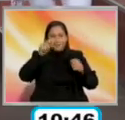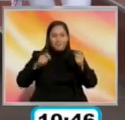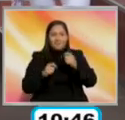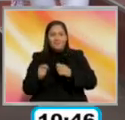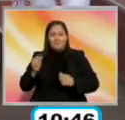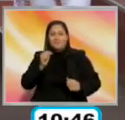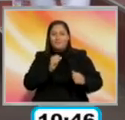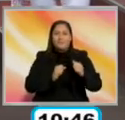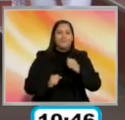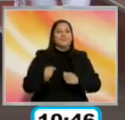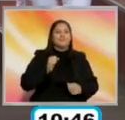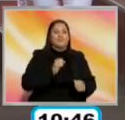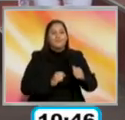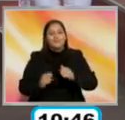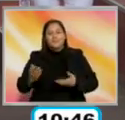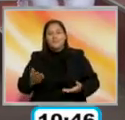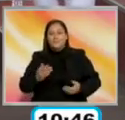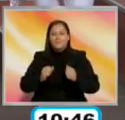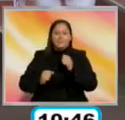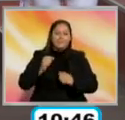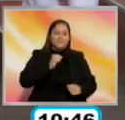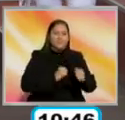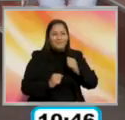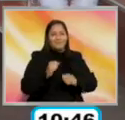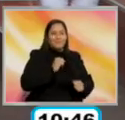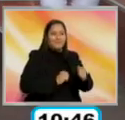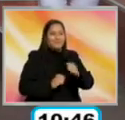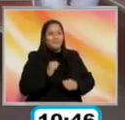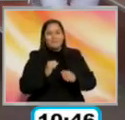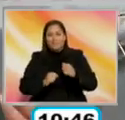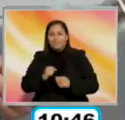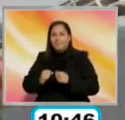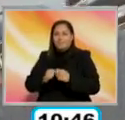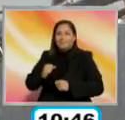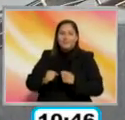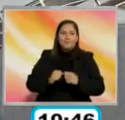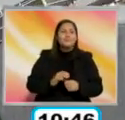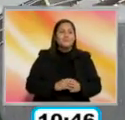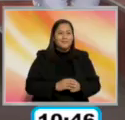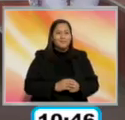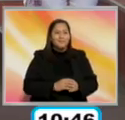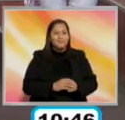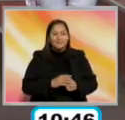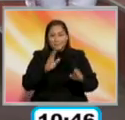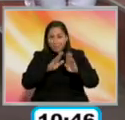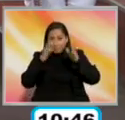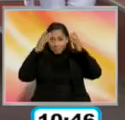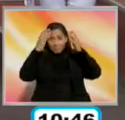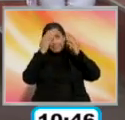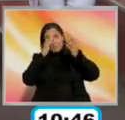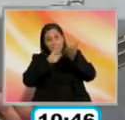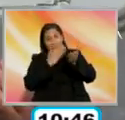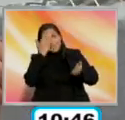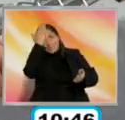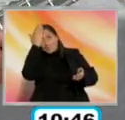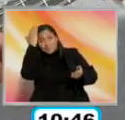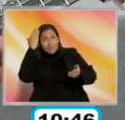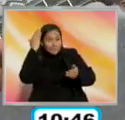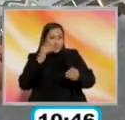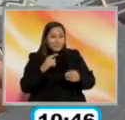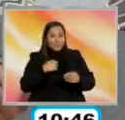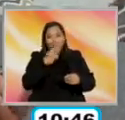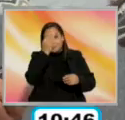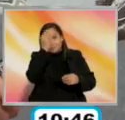¡Cumbia! Baila, baila. Muy bien, vamos a ponernos a bailar. Oye, pero ¿cuánto tardas para ese peinado? Por Dios, yo tardo 1 hora